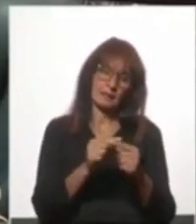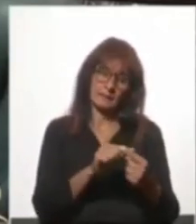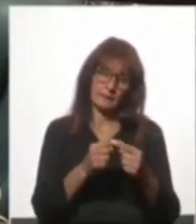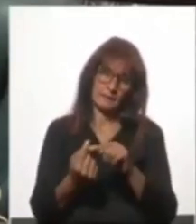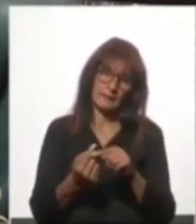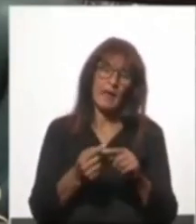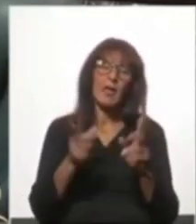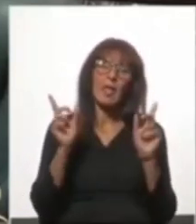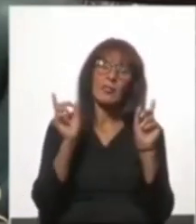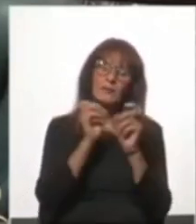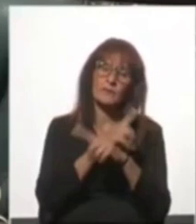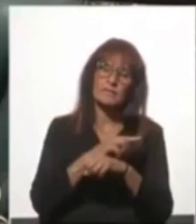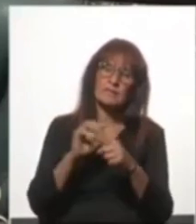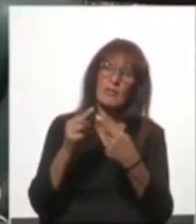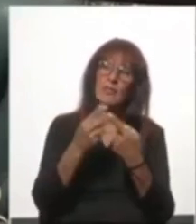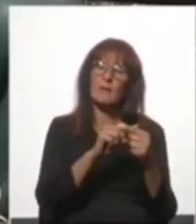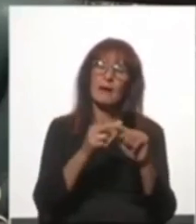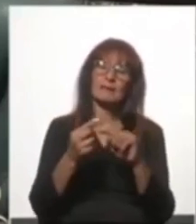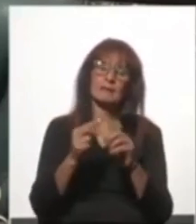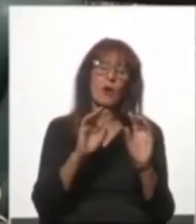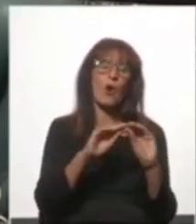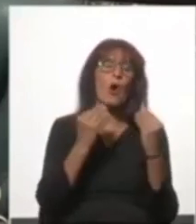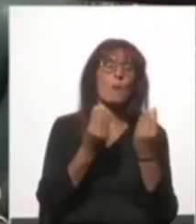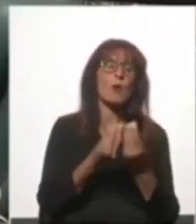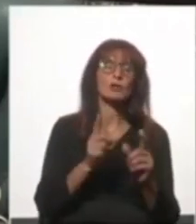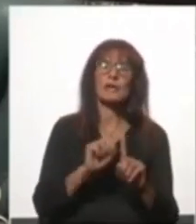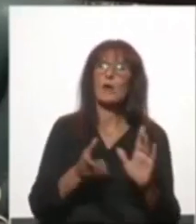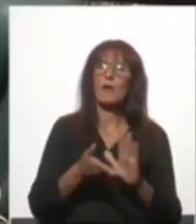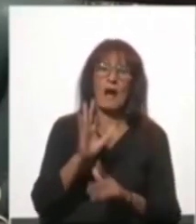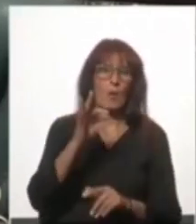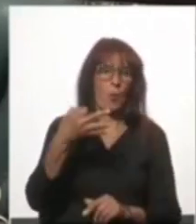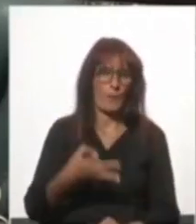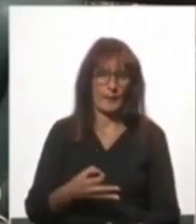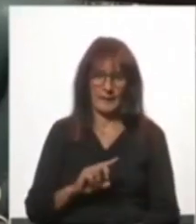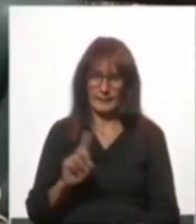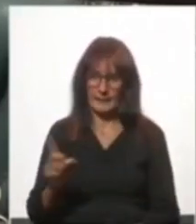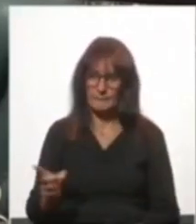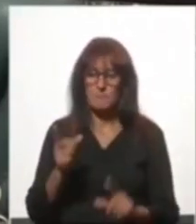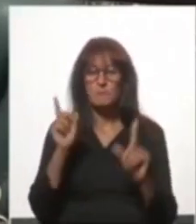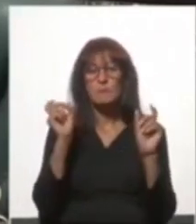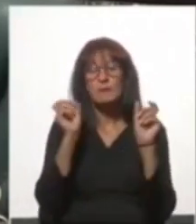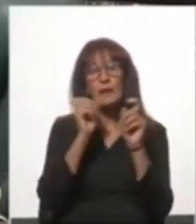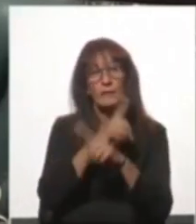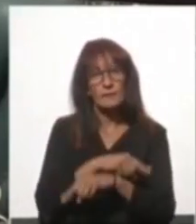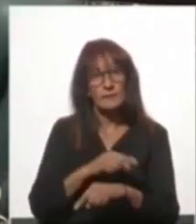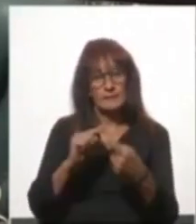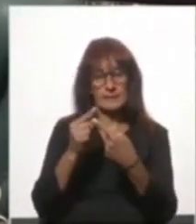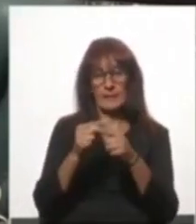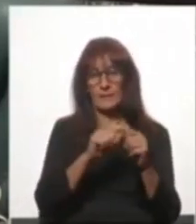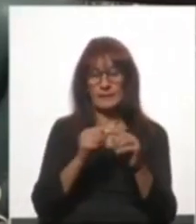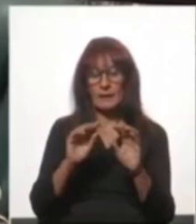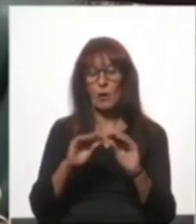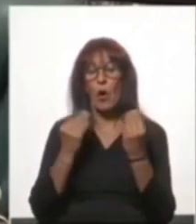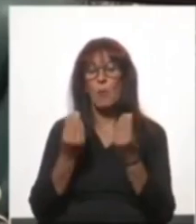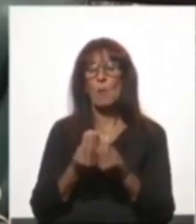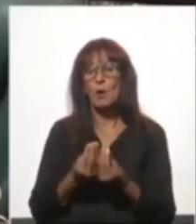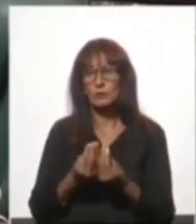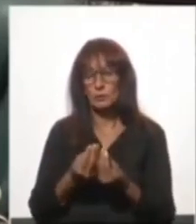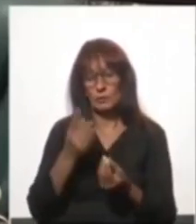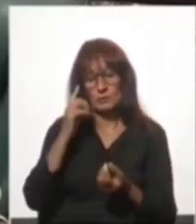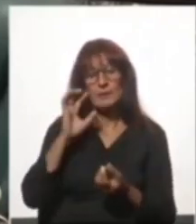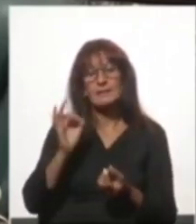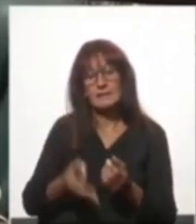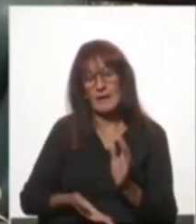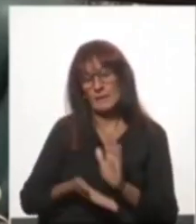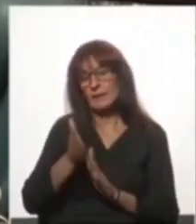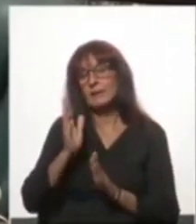difícil debatir contra montos que no se van a cumplir. Es difícil debatir contra montos que ya sabemos que van a